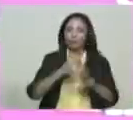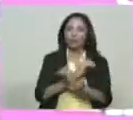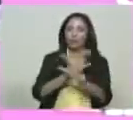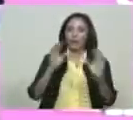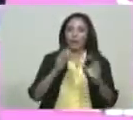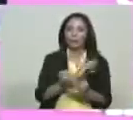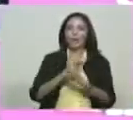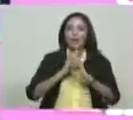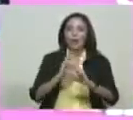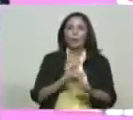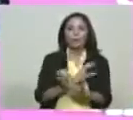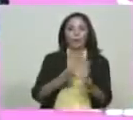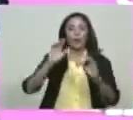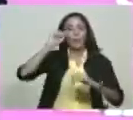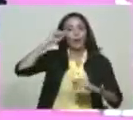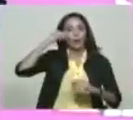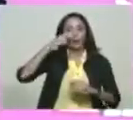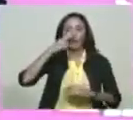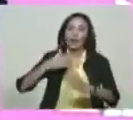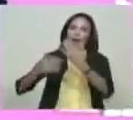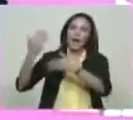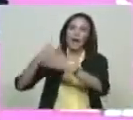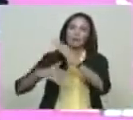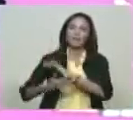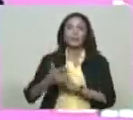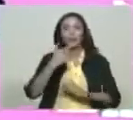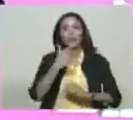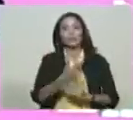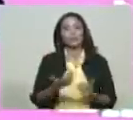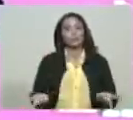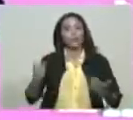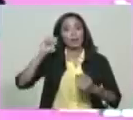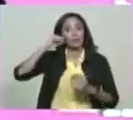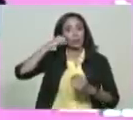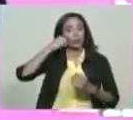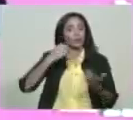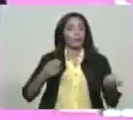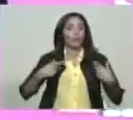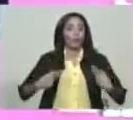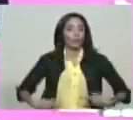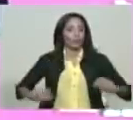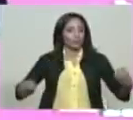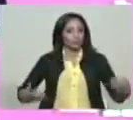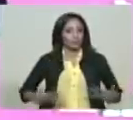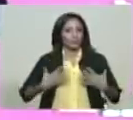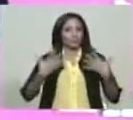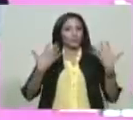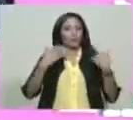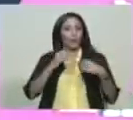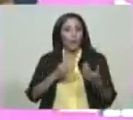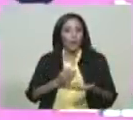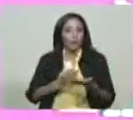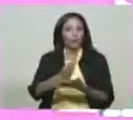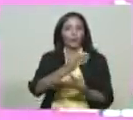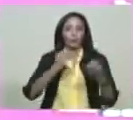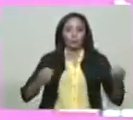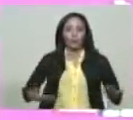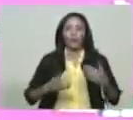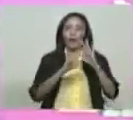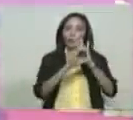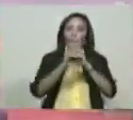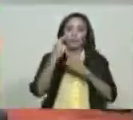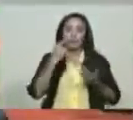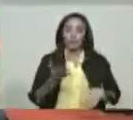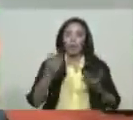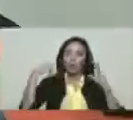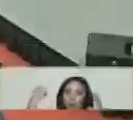video para recordar, como alguien decía, recordar es vivir, para seguir viviendo los días constituyentes.